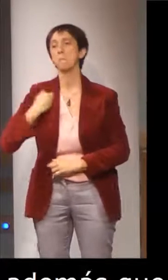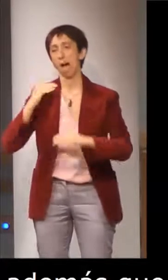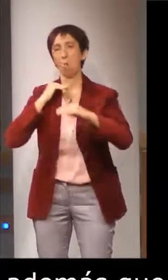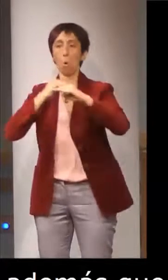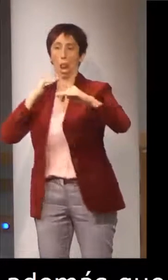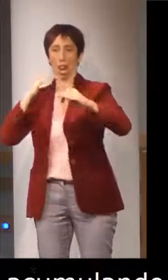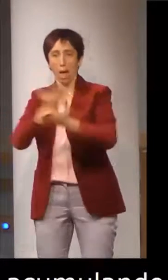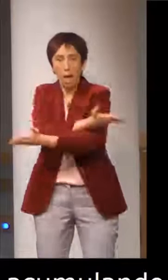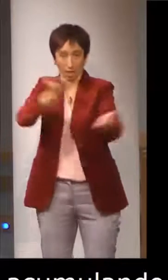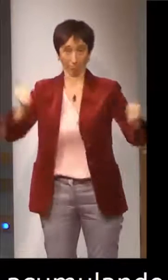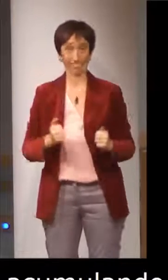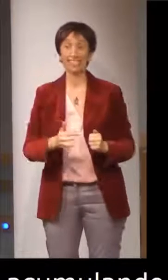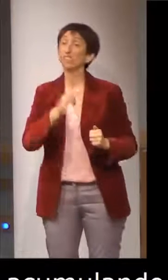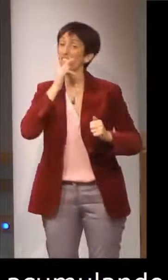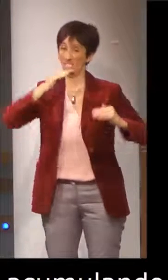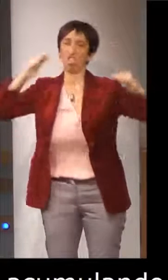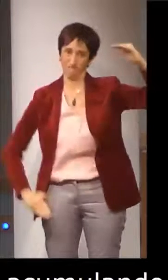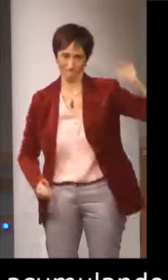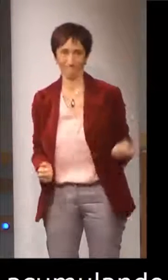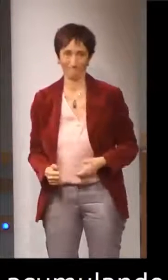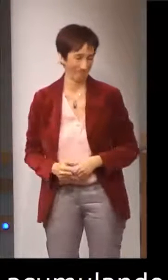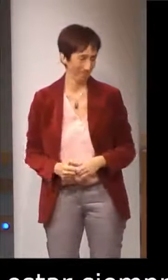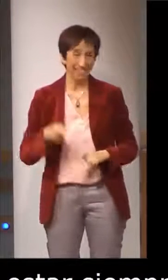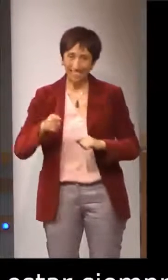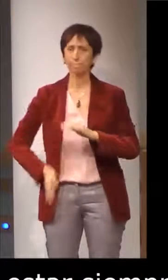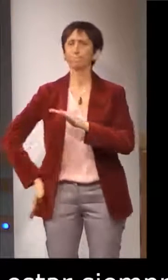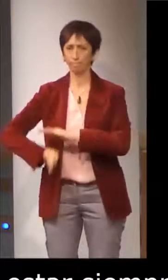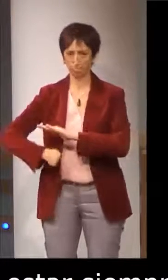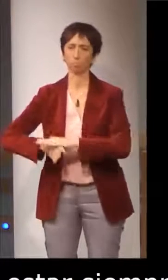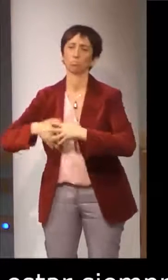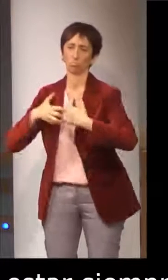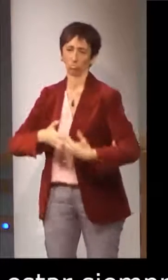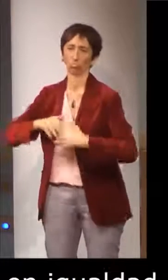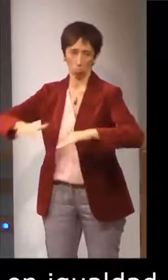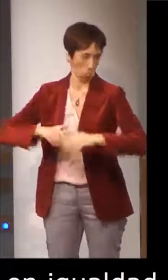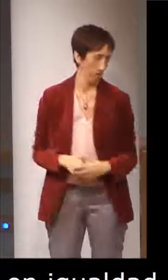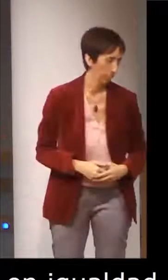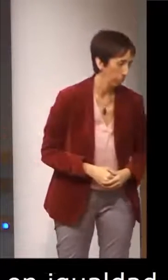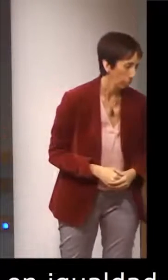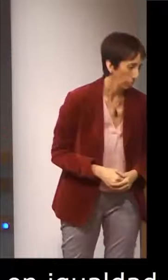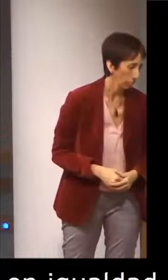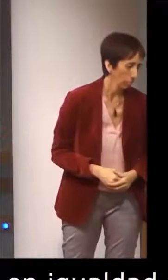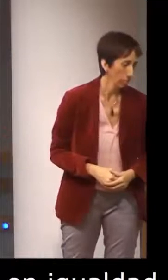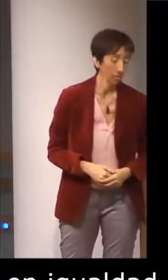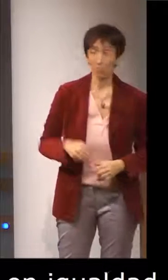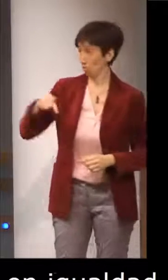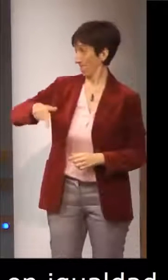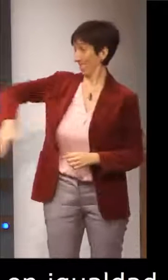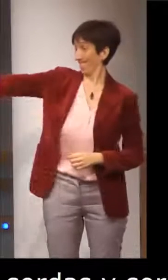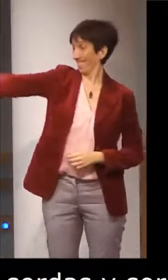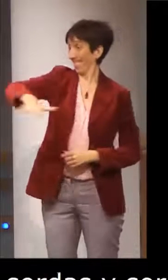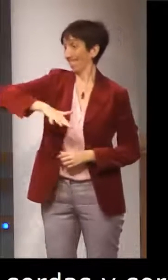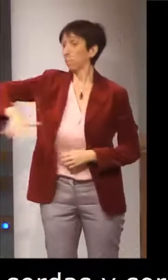la vida en igualdad de condiciones de las personas sordas y sordociegas. Y esto todavía no se da, por lo que debemos seguir luchando.